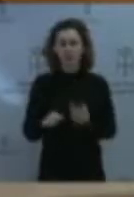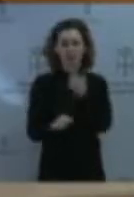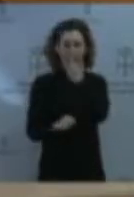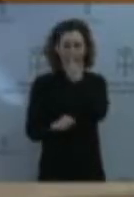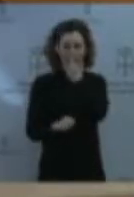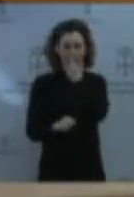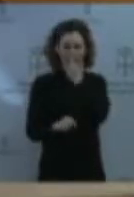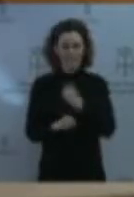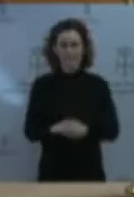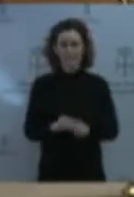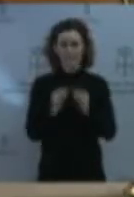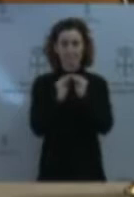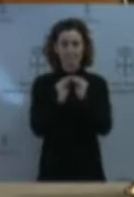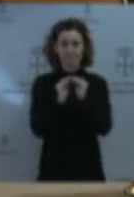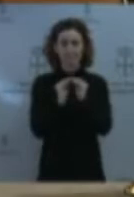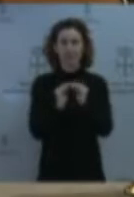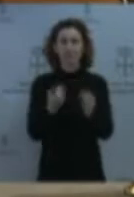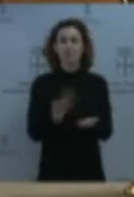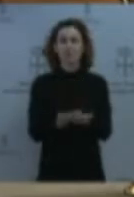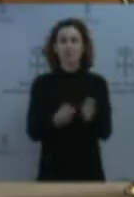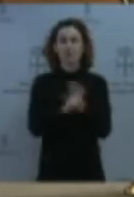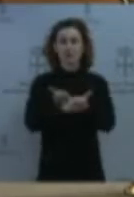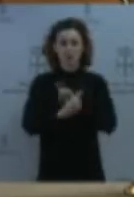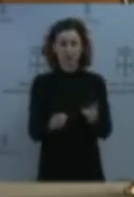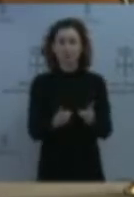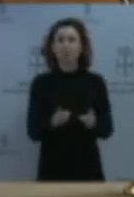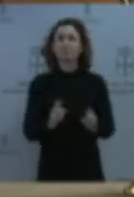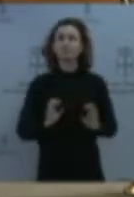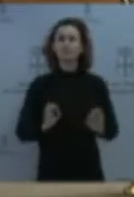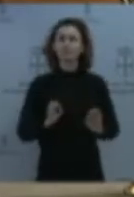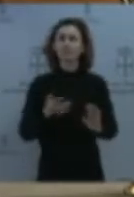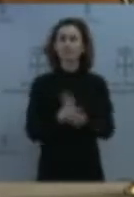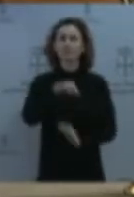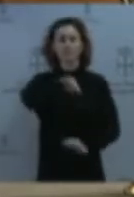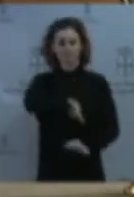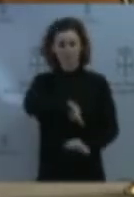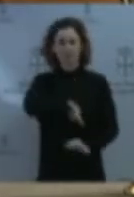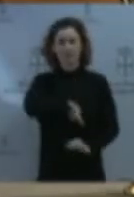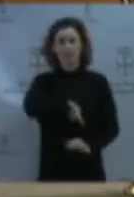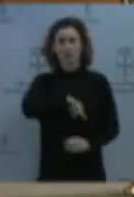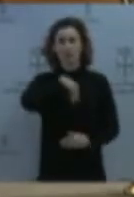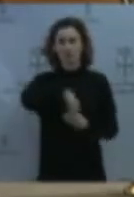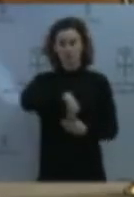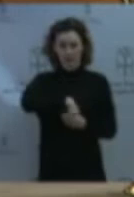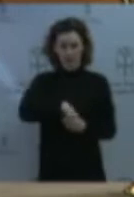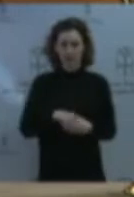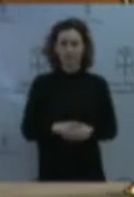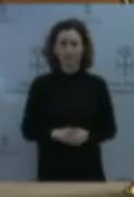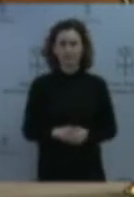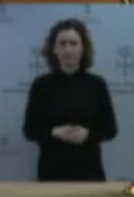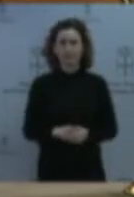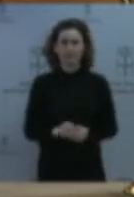PNL, porque realmente son el alma mater del contenido de esta PNL, que desgraciadamente ofrecimos